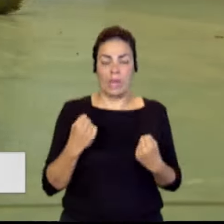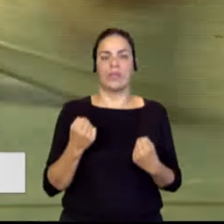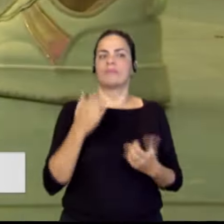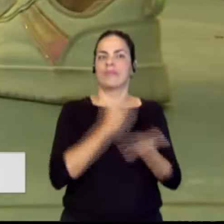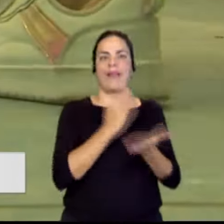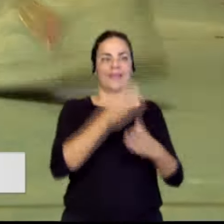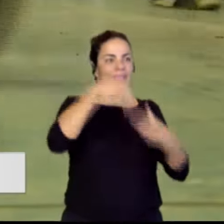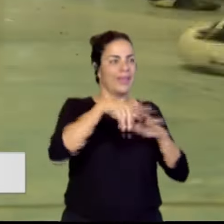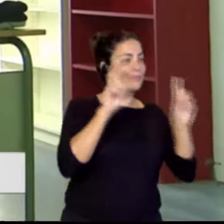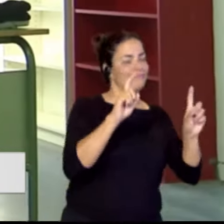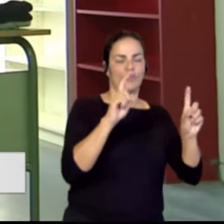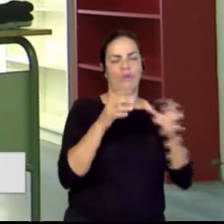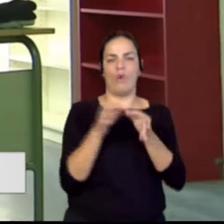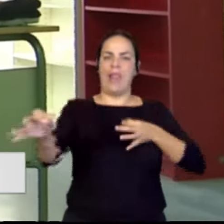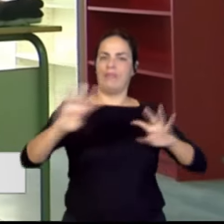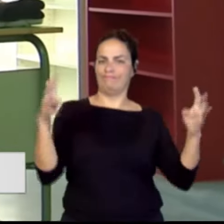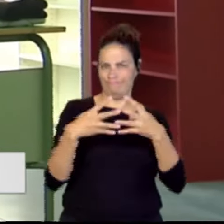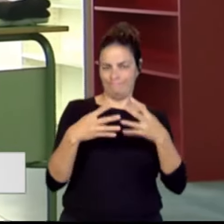forma